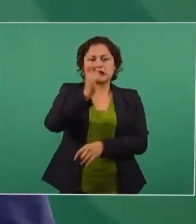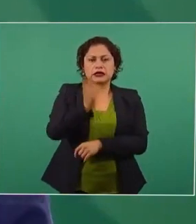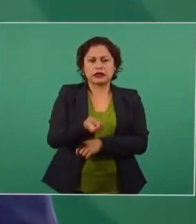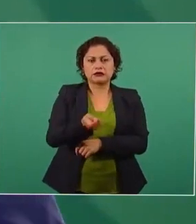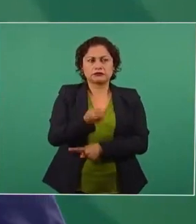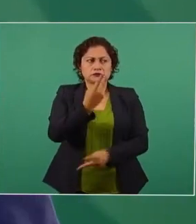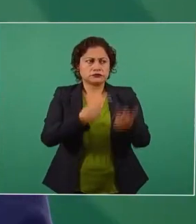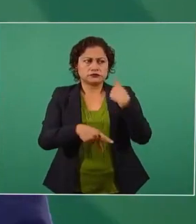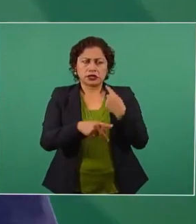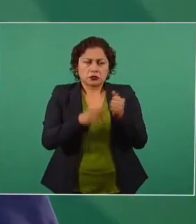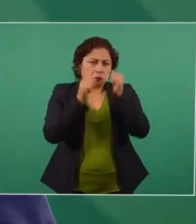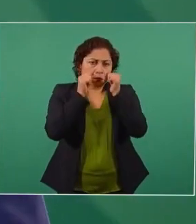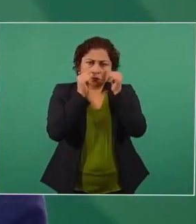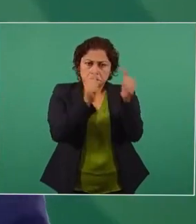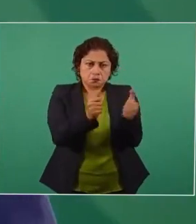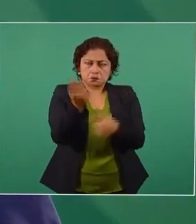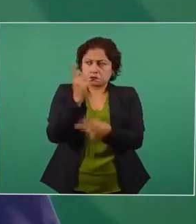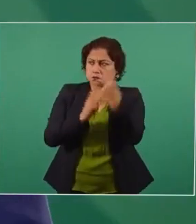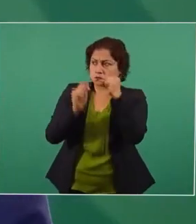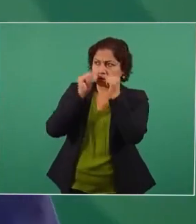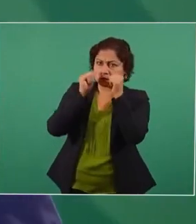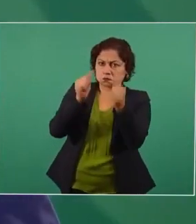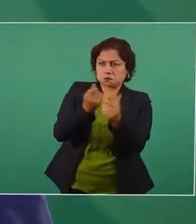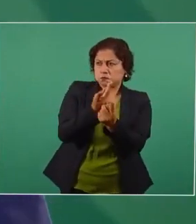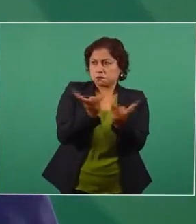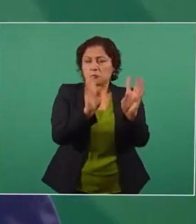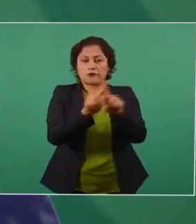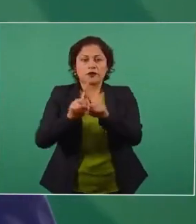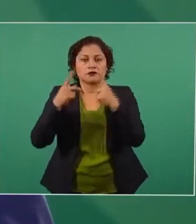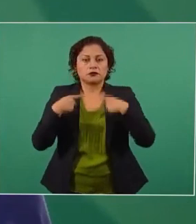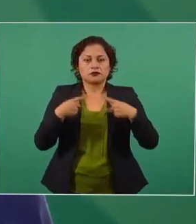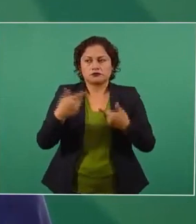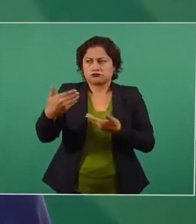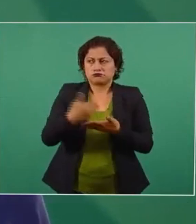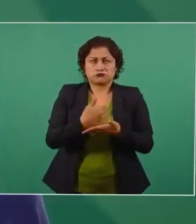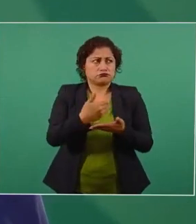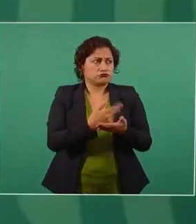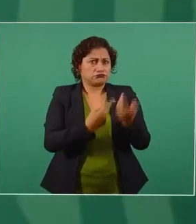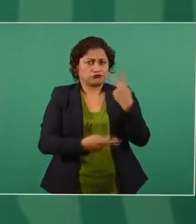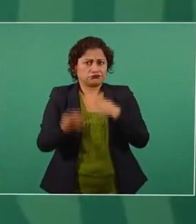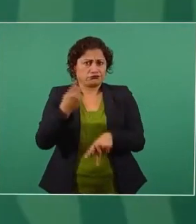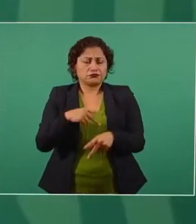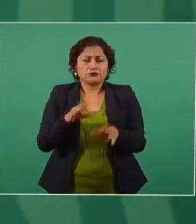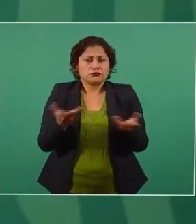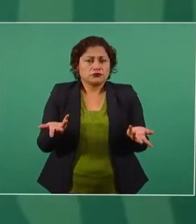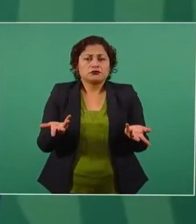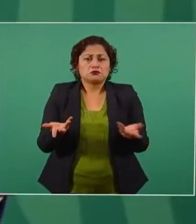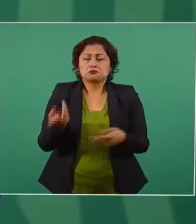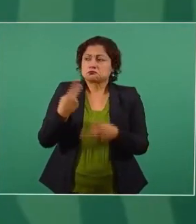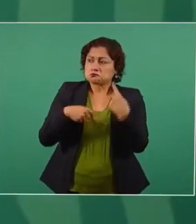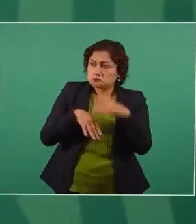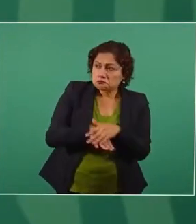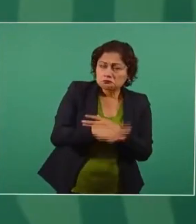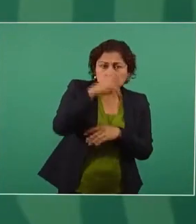ningún país del mundo, porque se tiene que ser respetuoso con la independencia de los países. Siguiendo con el tema de política exterior, un reportero preguntó sobre un hecho